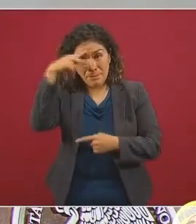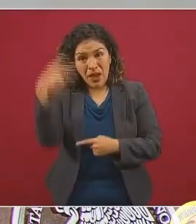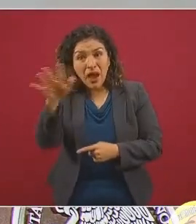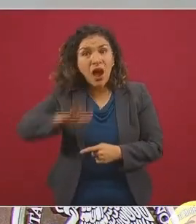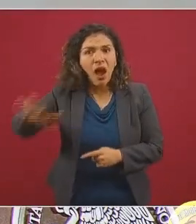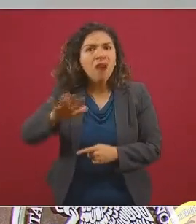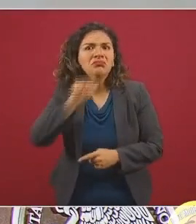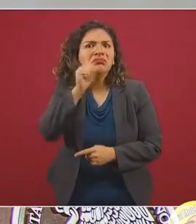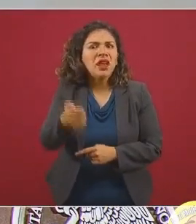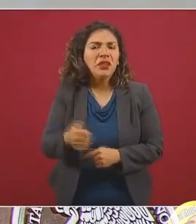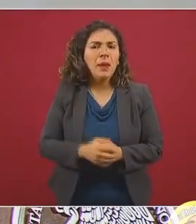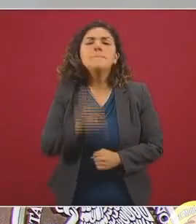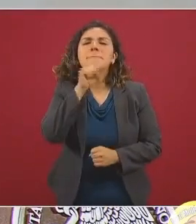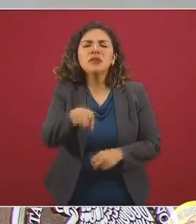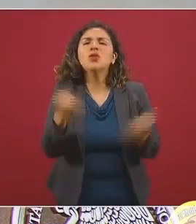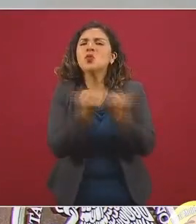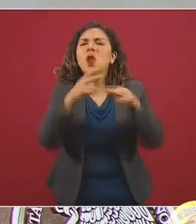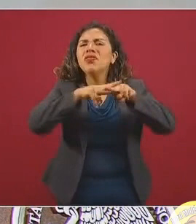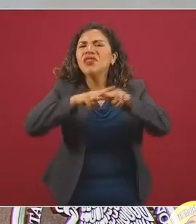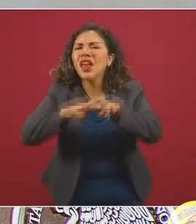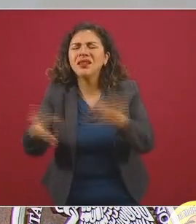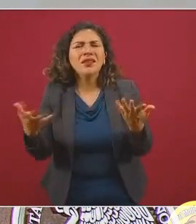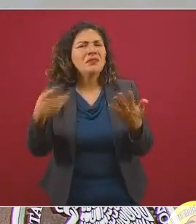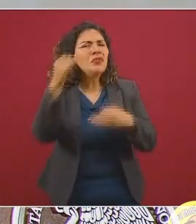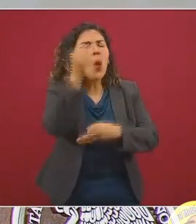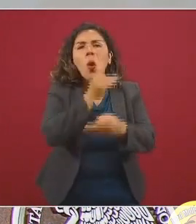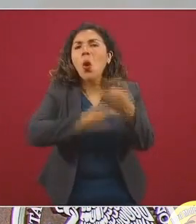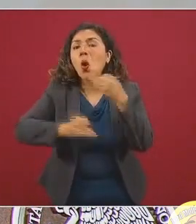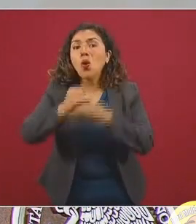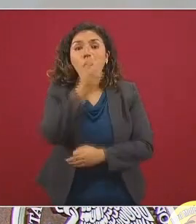Lo mismo en el caso de ferrocarril, en todos. O sea,